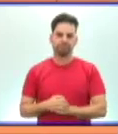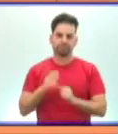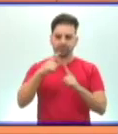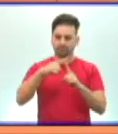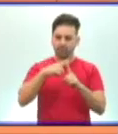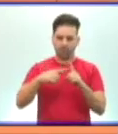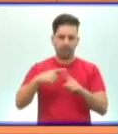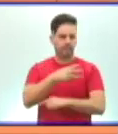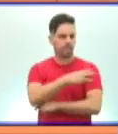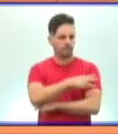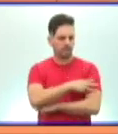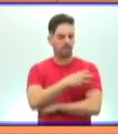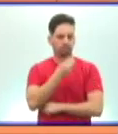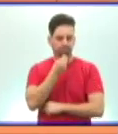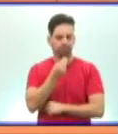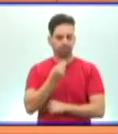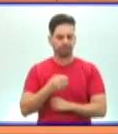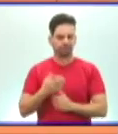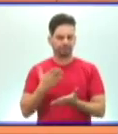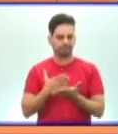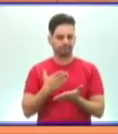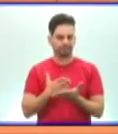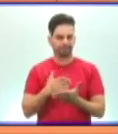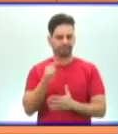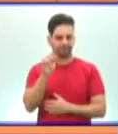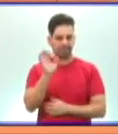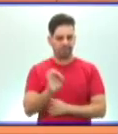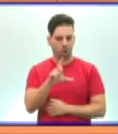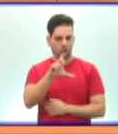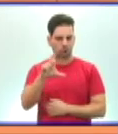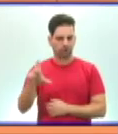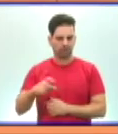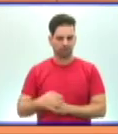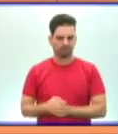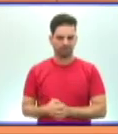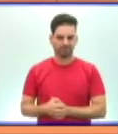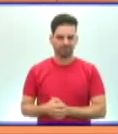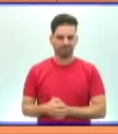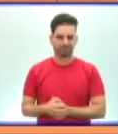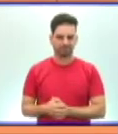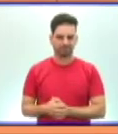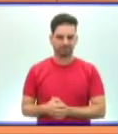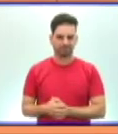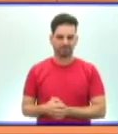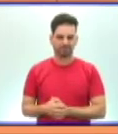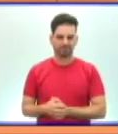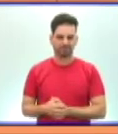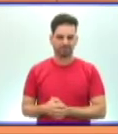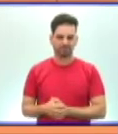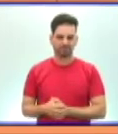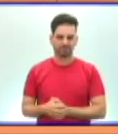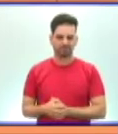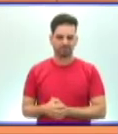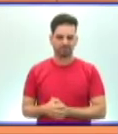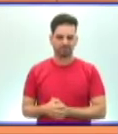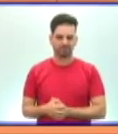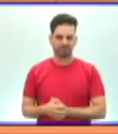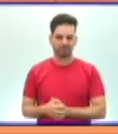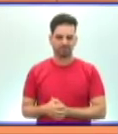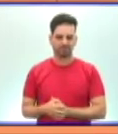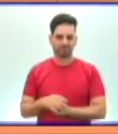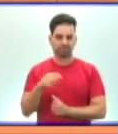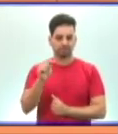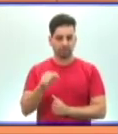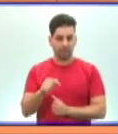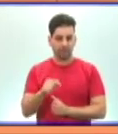también trabajarán con este concepto. Fíjense que hablamos aquí de medio ambiente, como la interacción de los